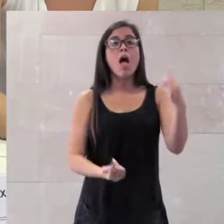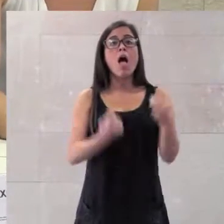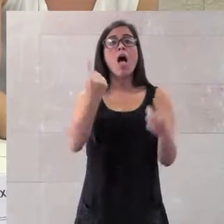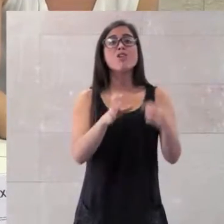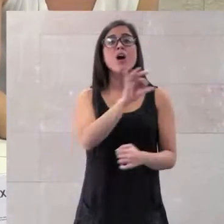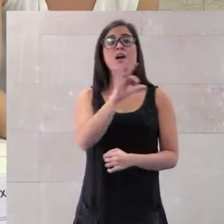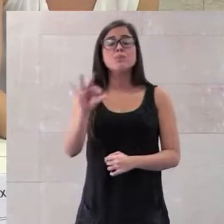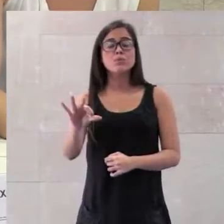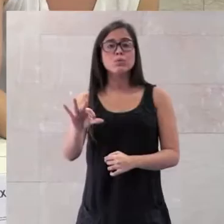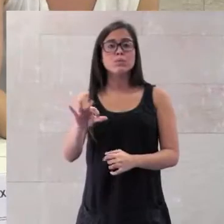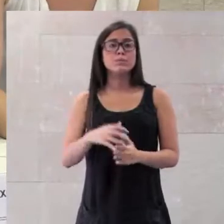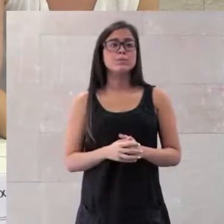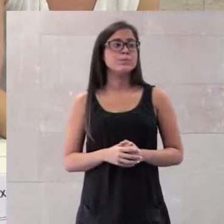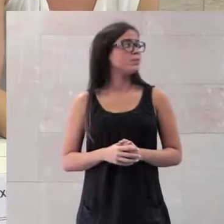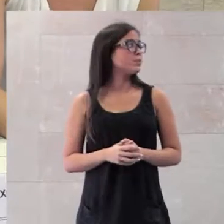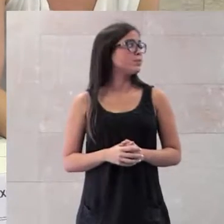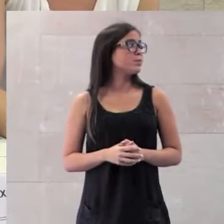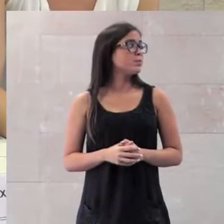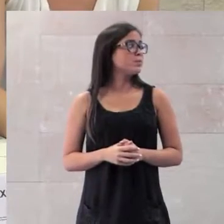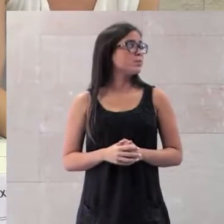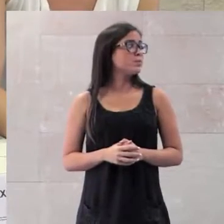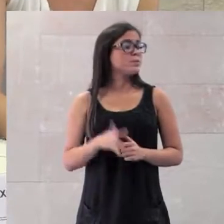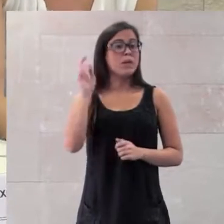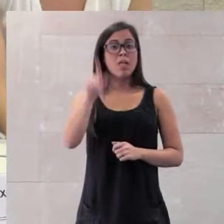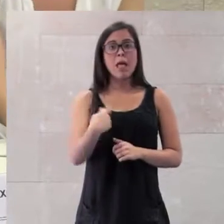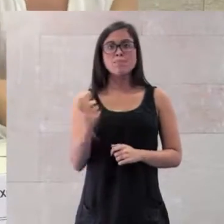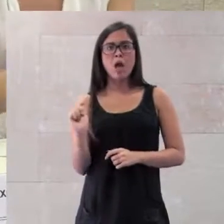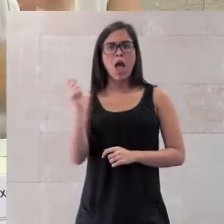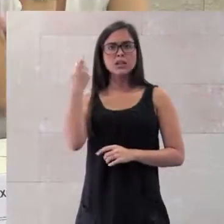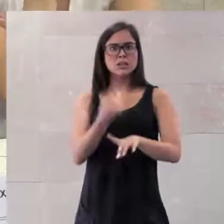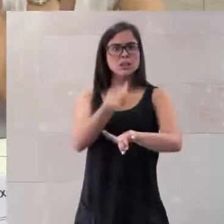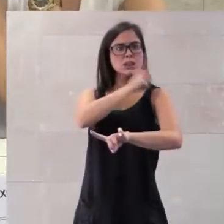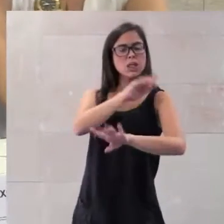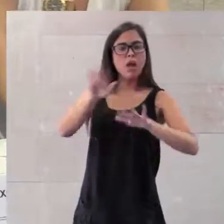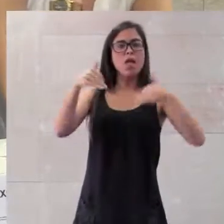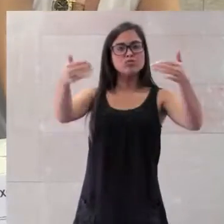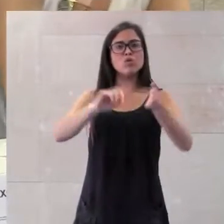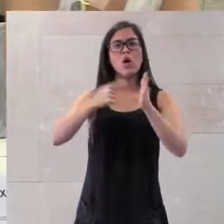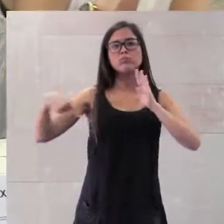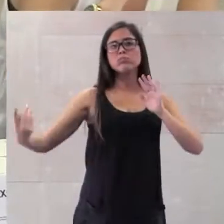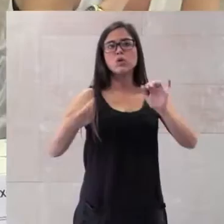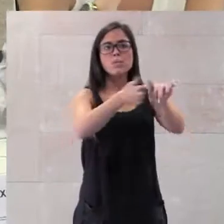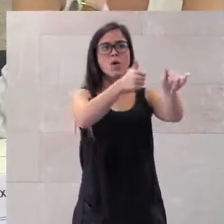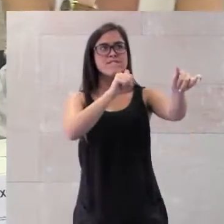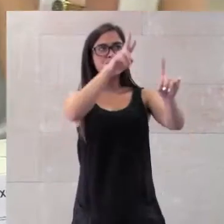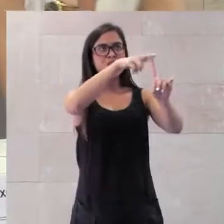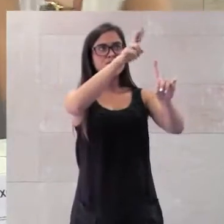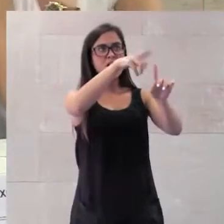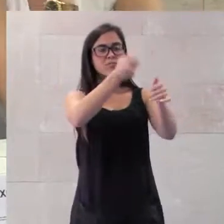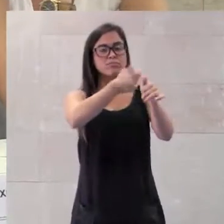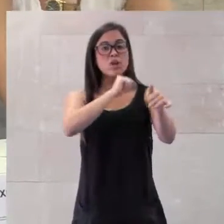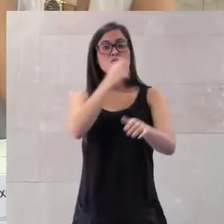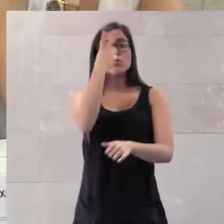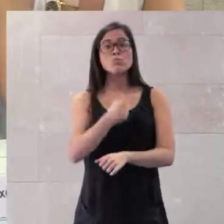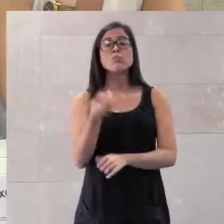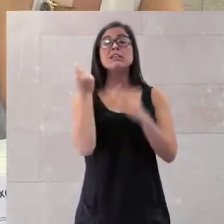bueno, suponen tanto éxito que las de Guipúzcoa las toman como referencia, ¿no? En el 2007 se